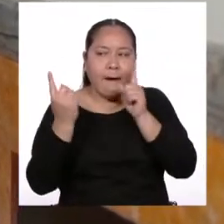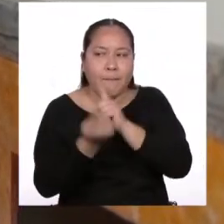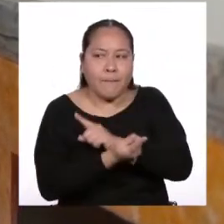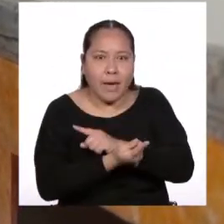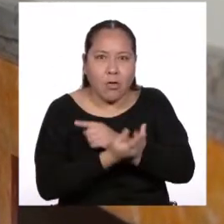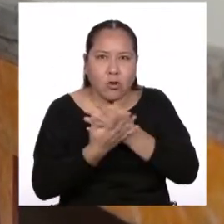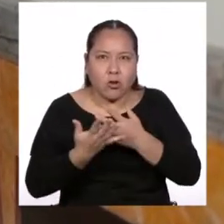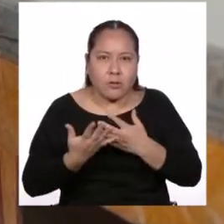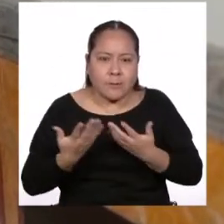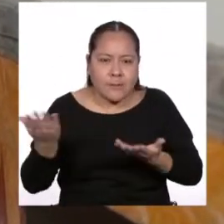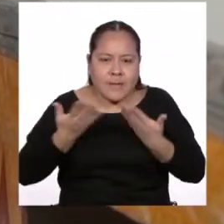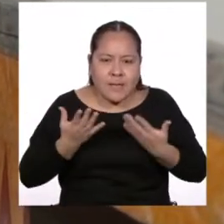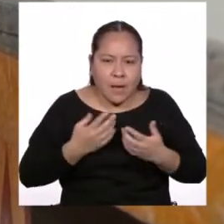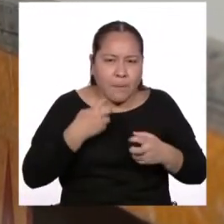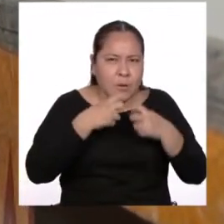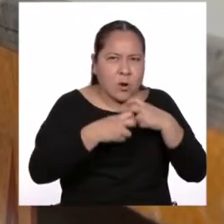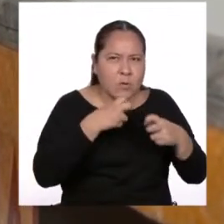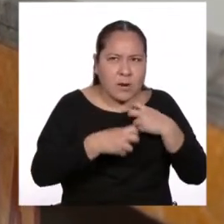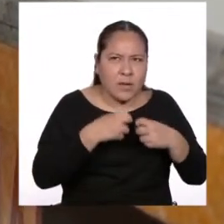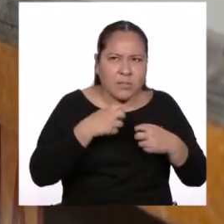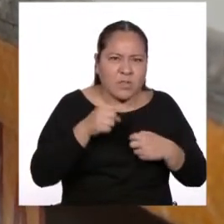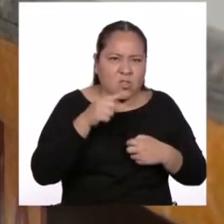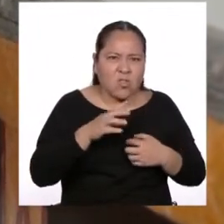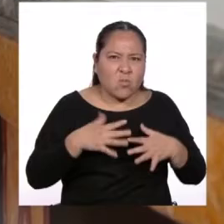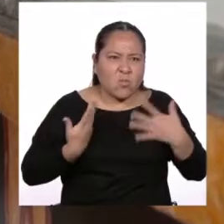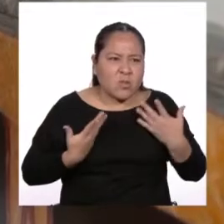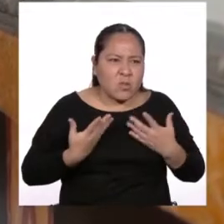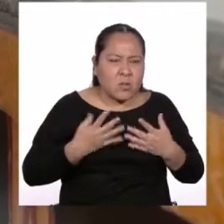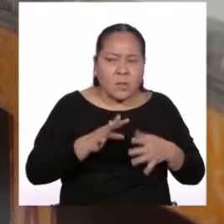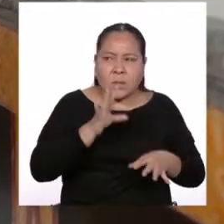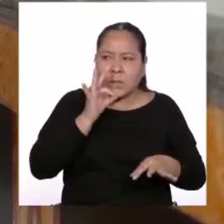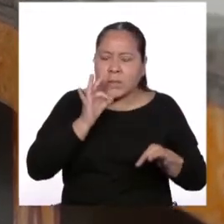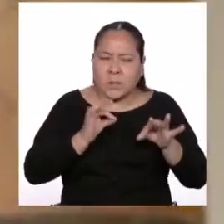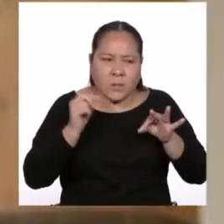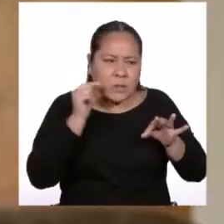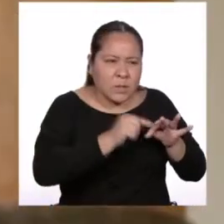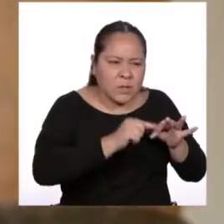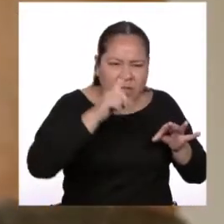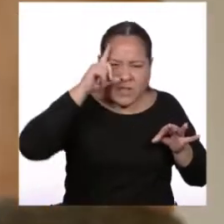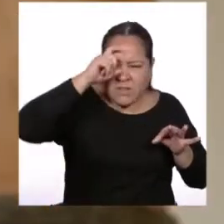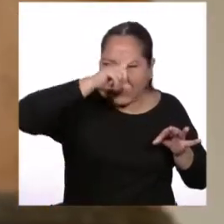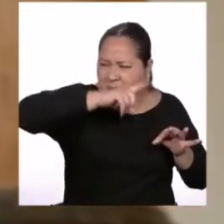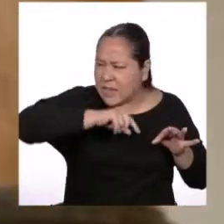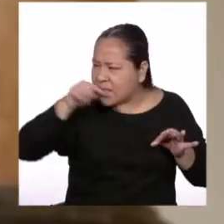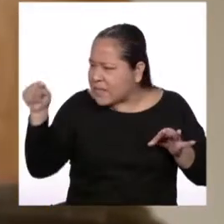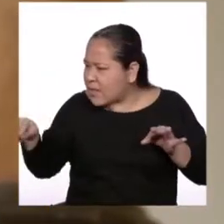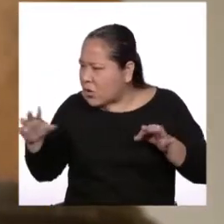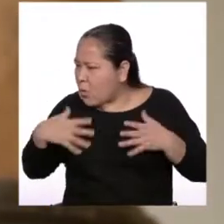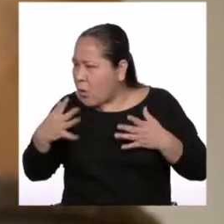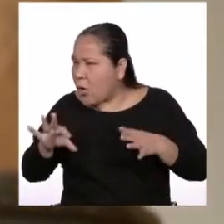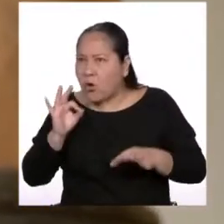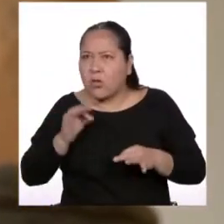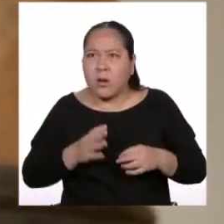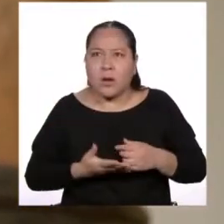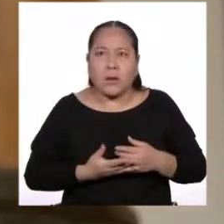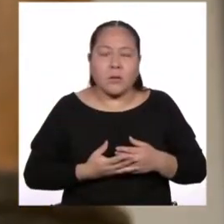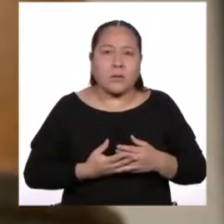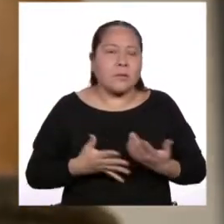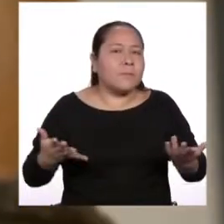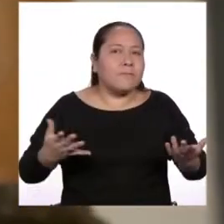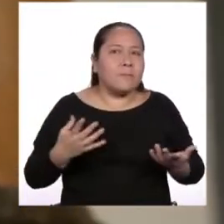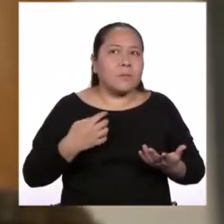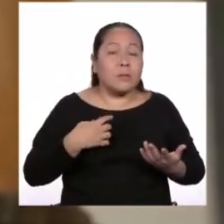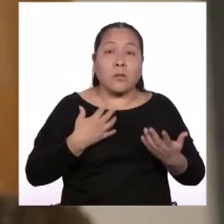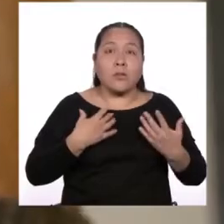maquinando desgracias, y lo han vuelto imposible de encontrar, mucho más que al resto de los hombres. No me lamentaría tanto